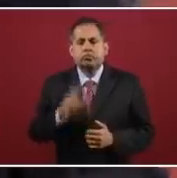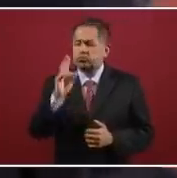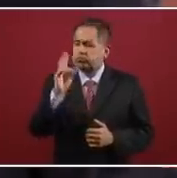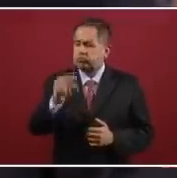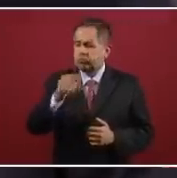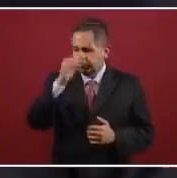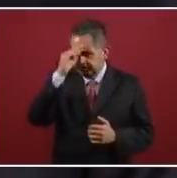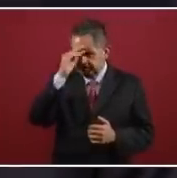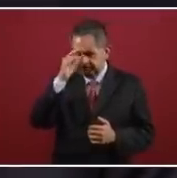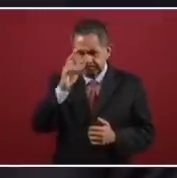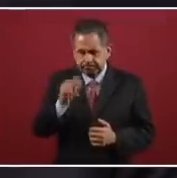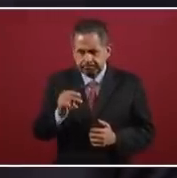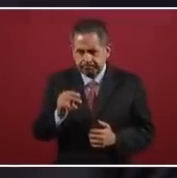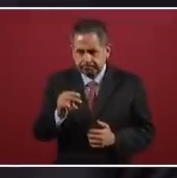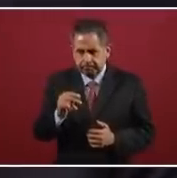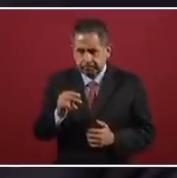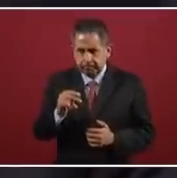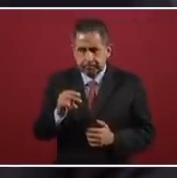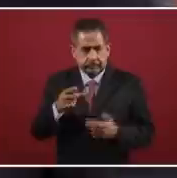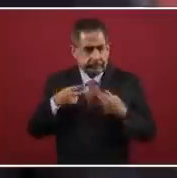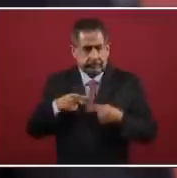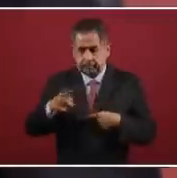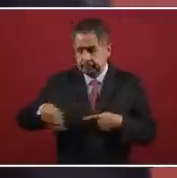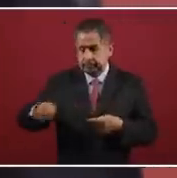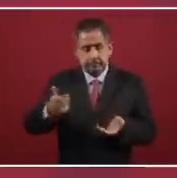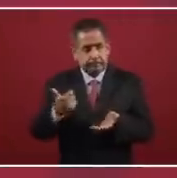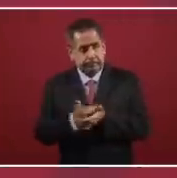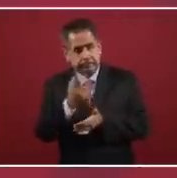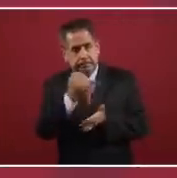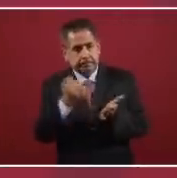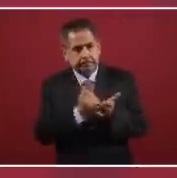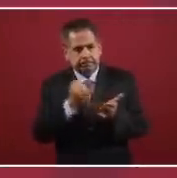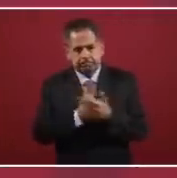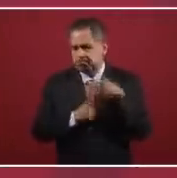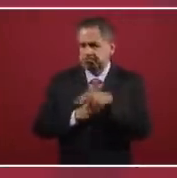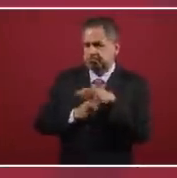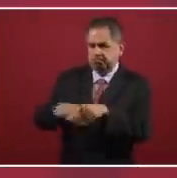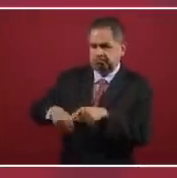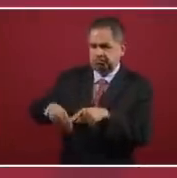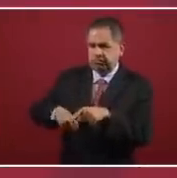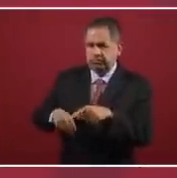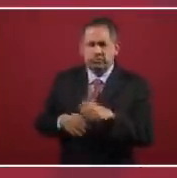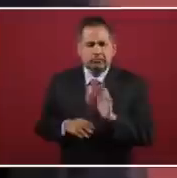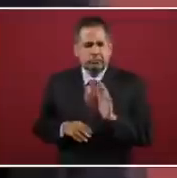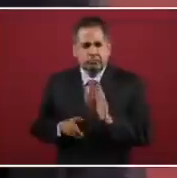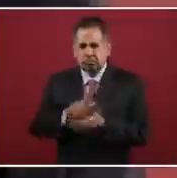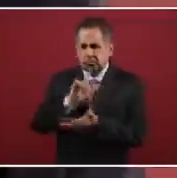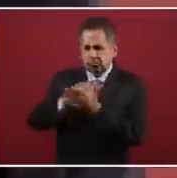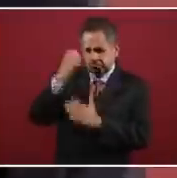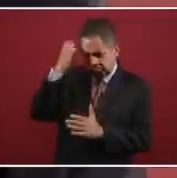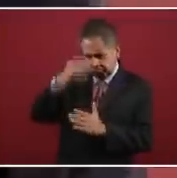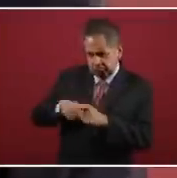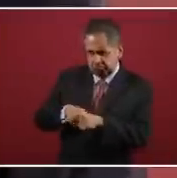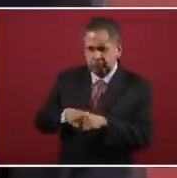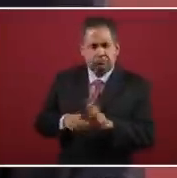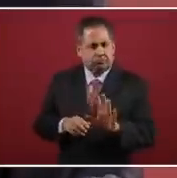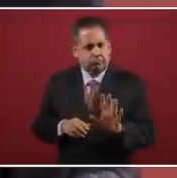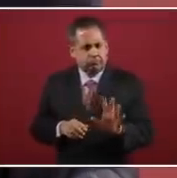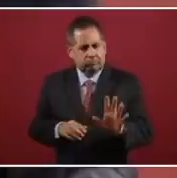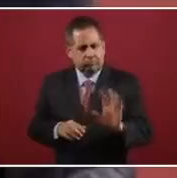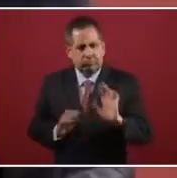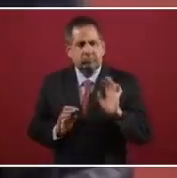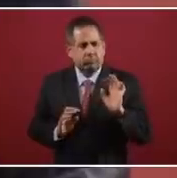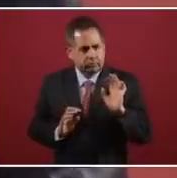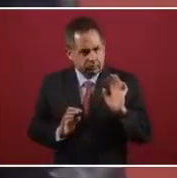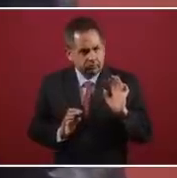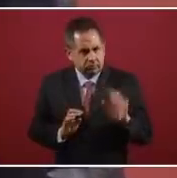considere a un contribuyente como un delincuente en potencia, o sea, que se